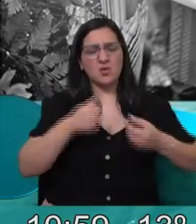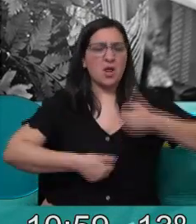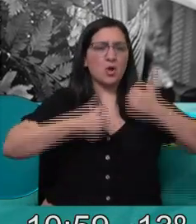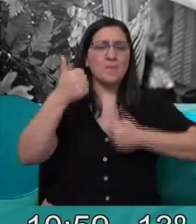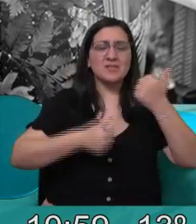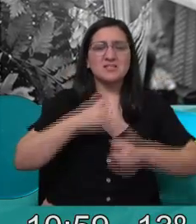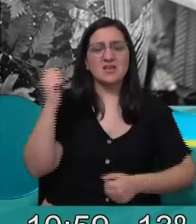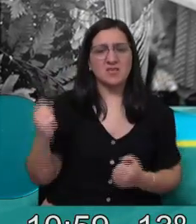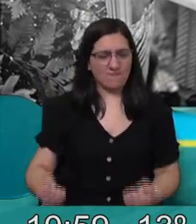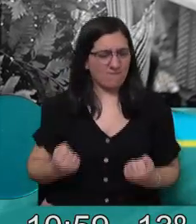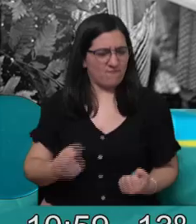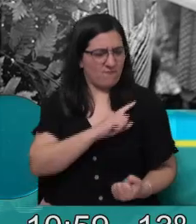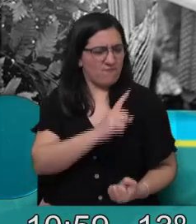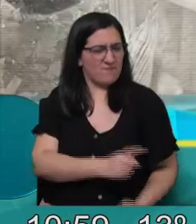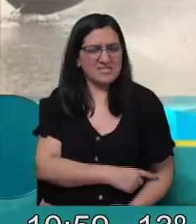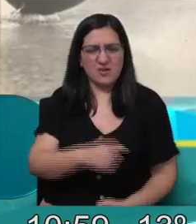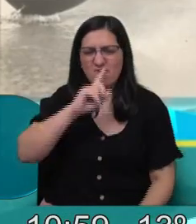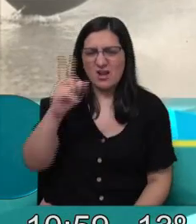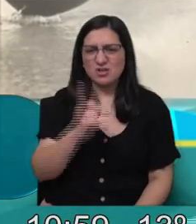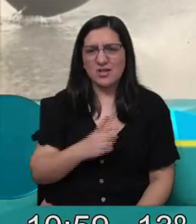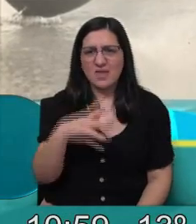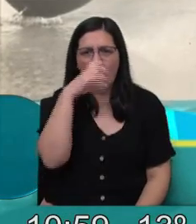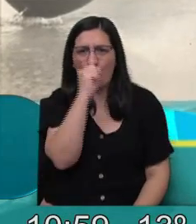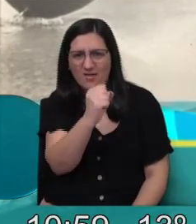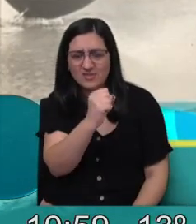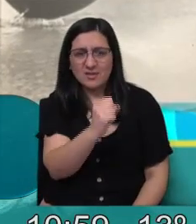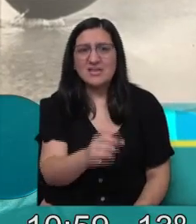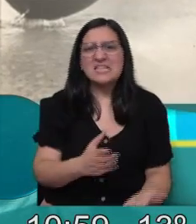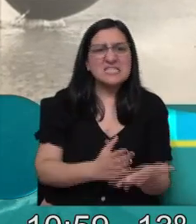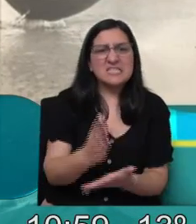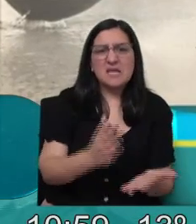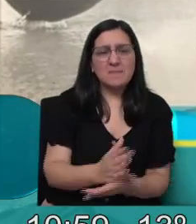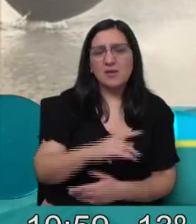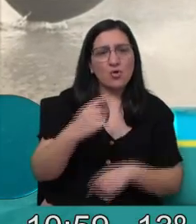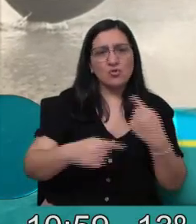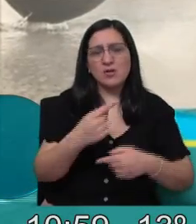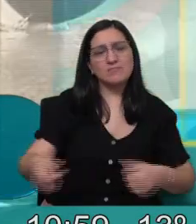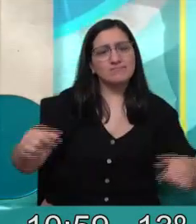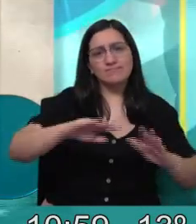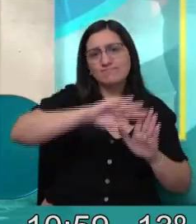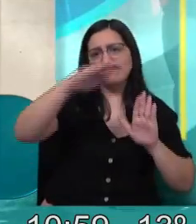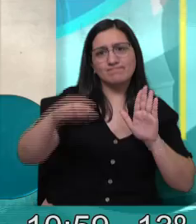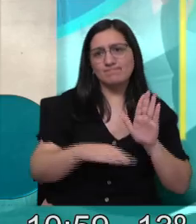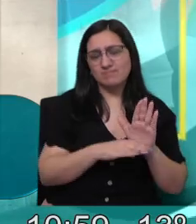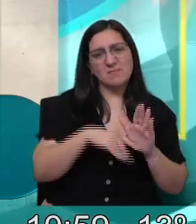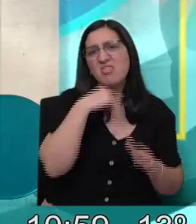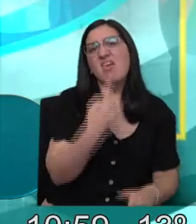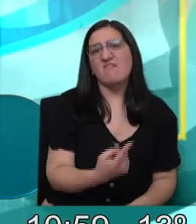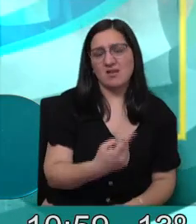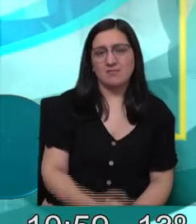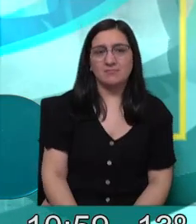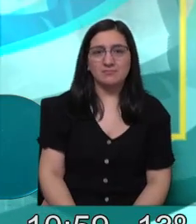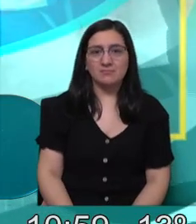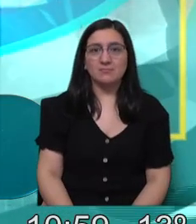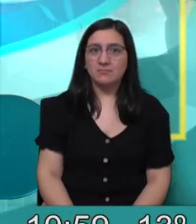de capacidad física, velocidad y resistencia siempre seguirán siendo el sexo débil. Eso